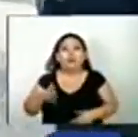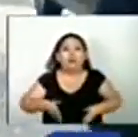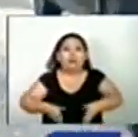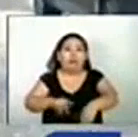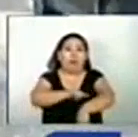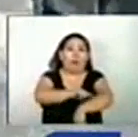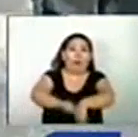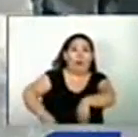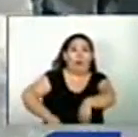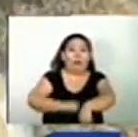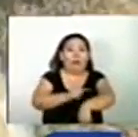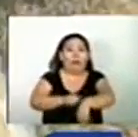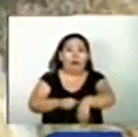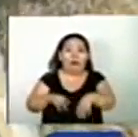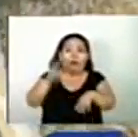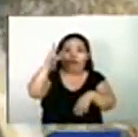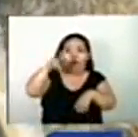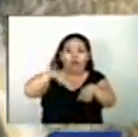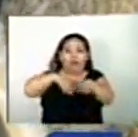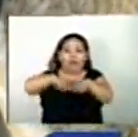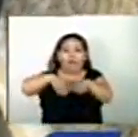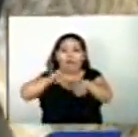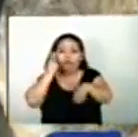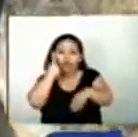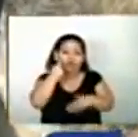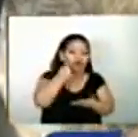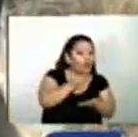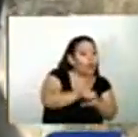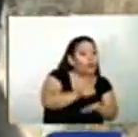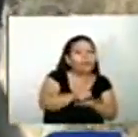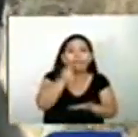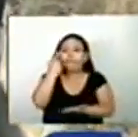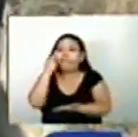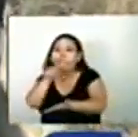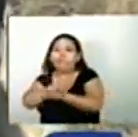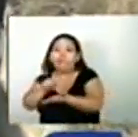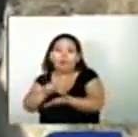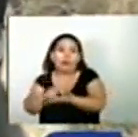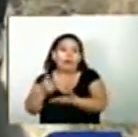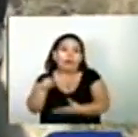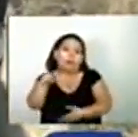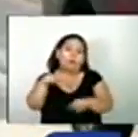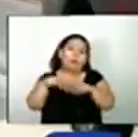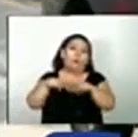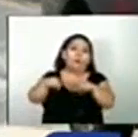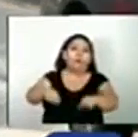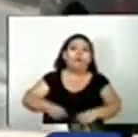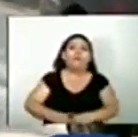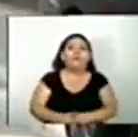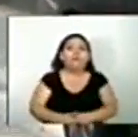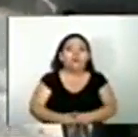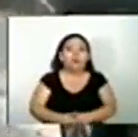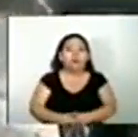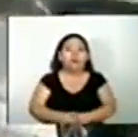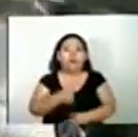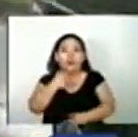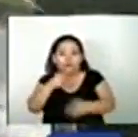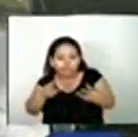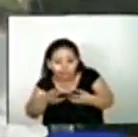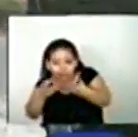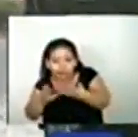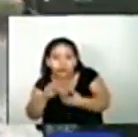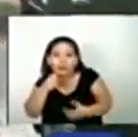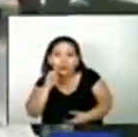por varias horas dos de los carriles mientras recababan evidencia sobre el percance que dejó a una persona fallecida. Las investigaciones